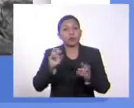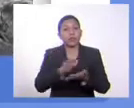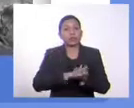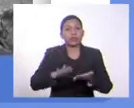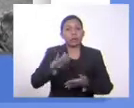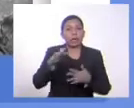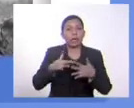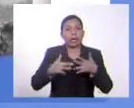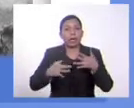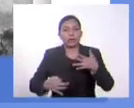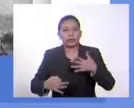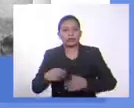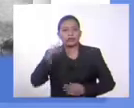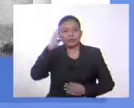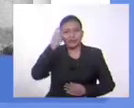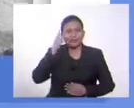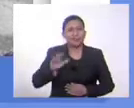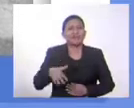conocer en